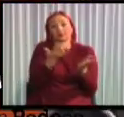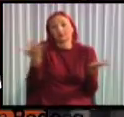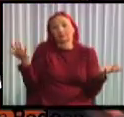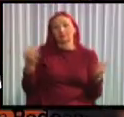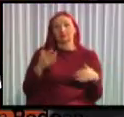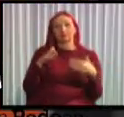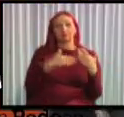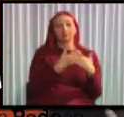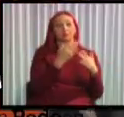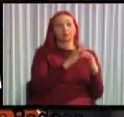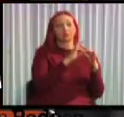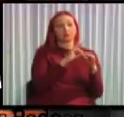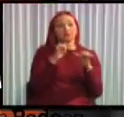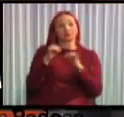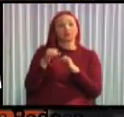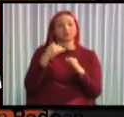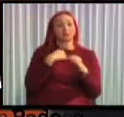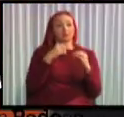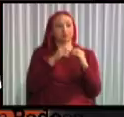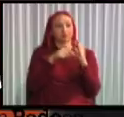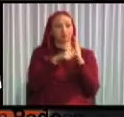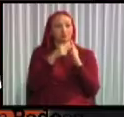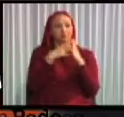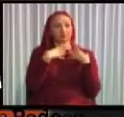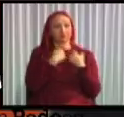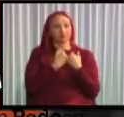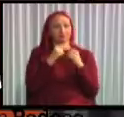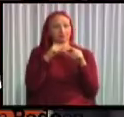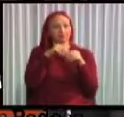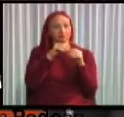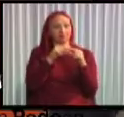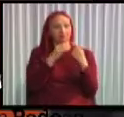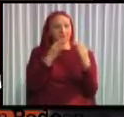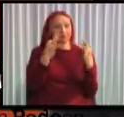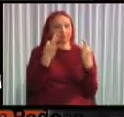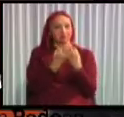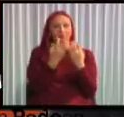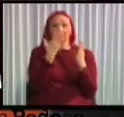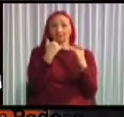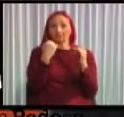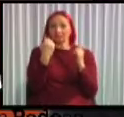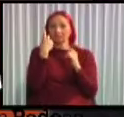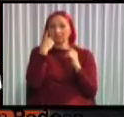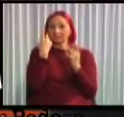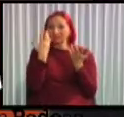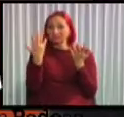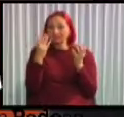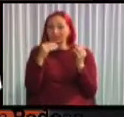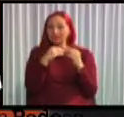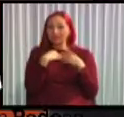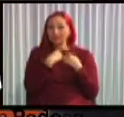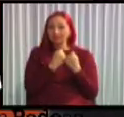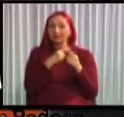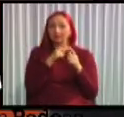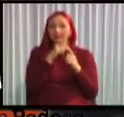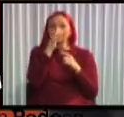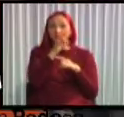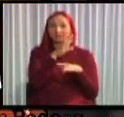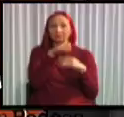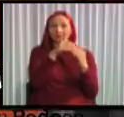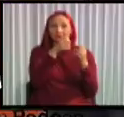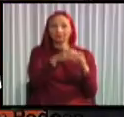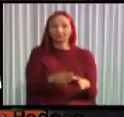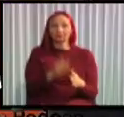sacar todo el mundo el carrito, jugar. Había más grado de confianza entre las familias. Obviamente uno entiende que era más sano. Yo creo que todo eso se ha